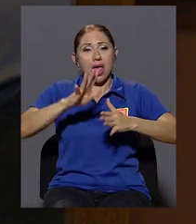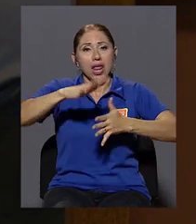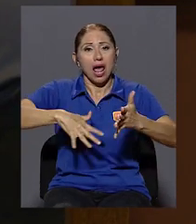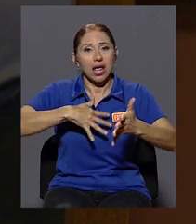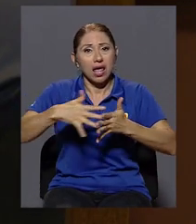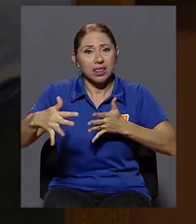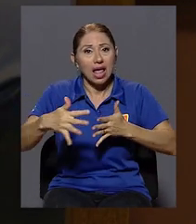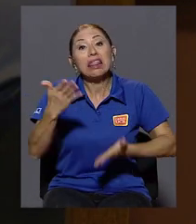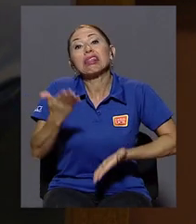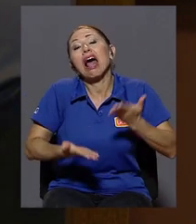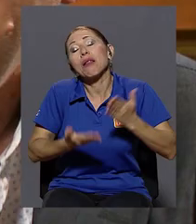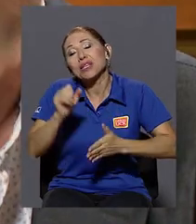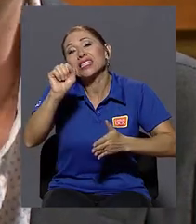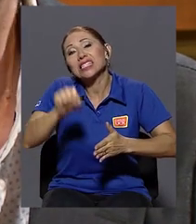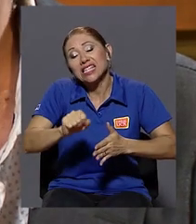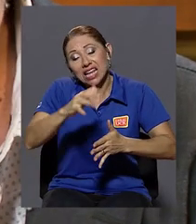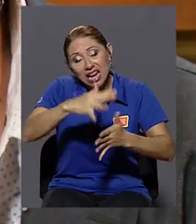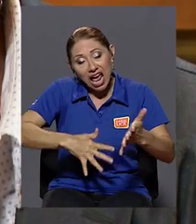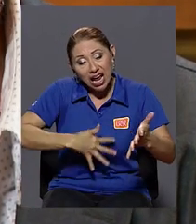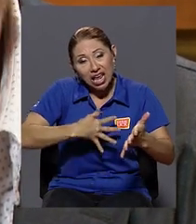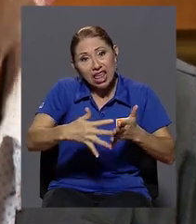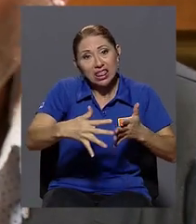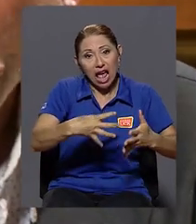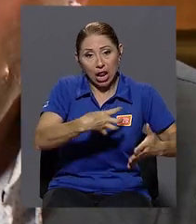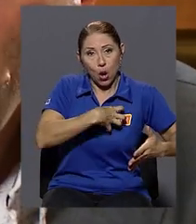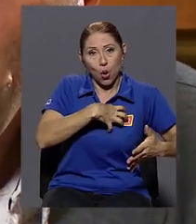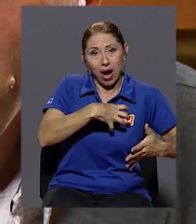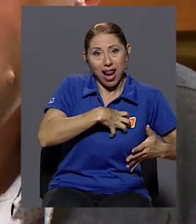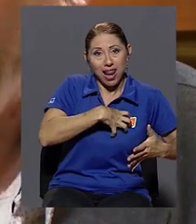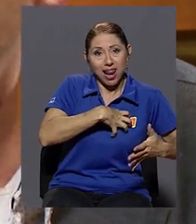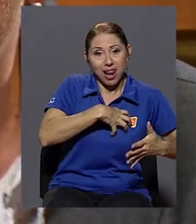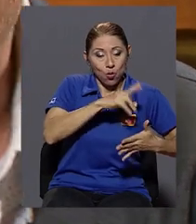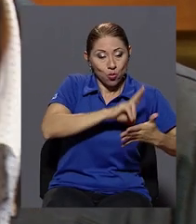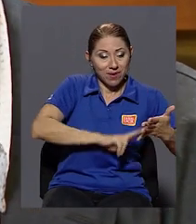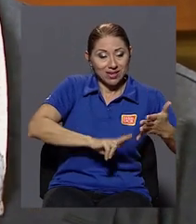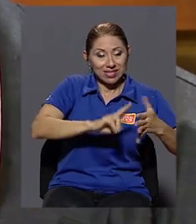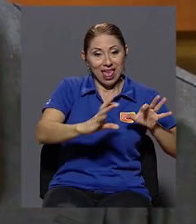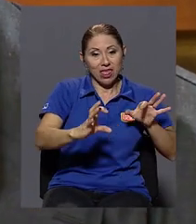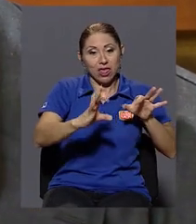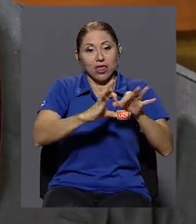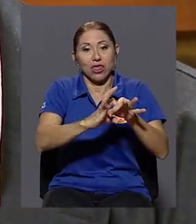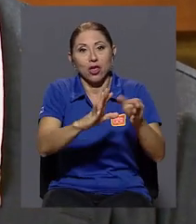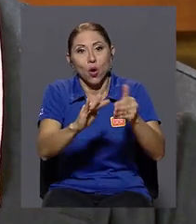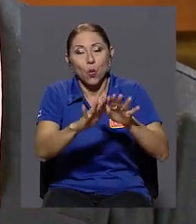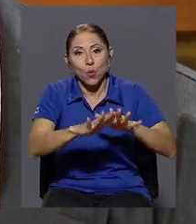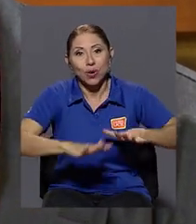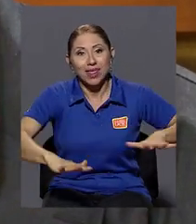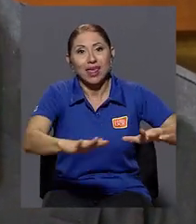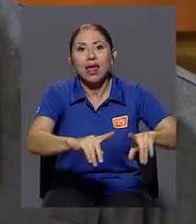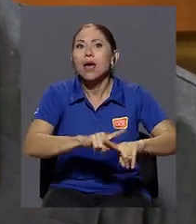sistema. Quizás están en la agenda local del vínculo entre una universidad y su entorno,